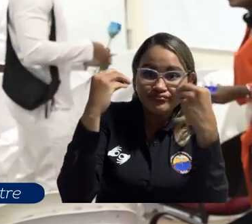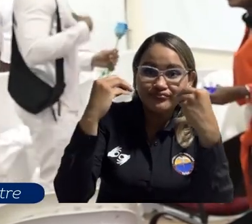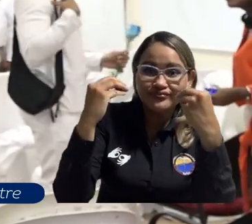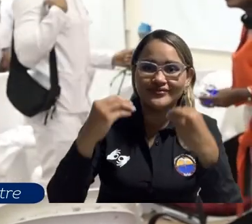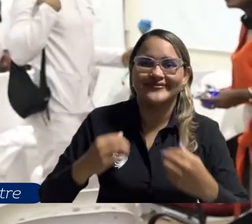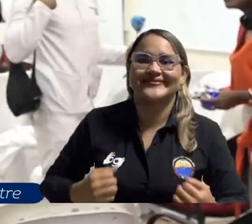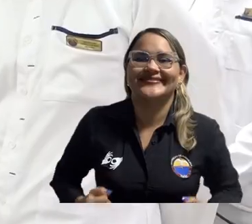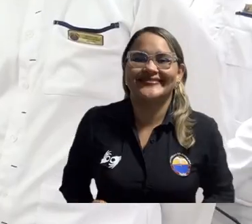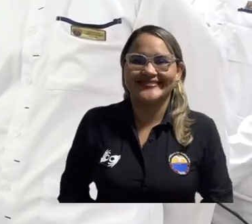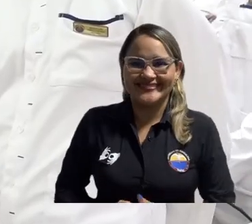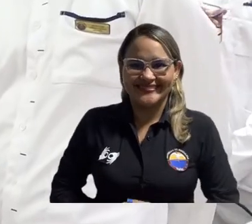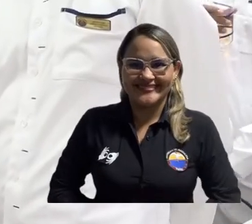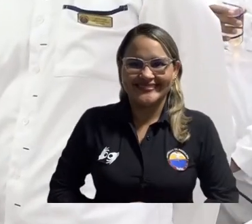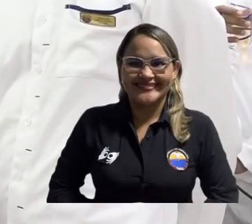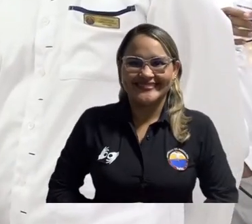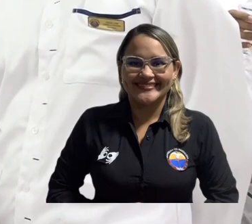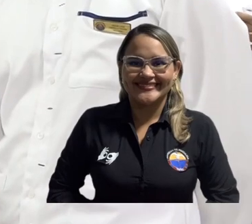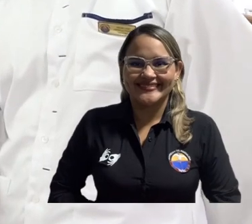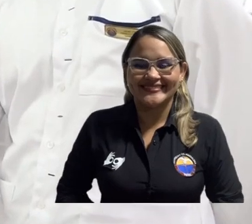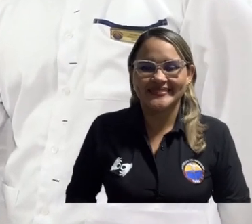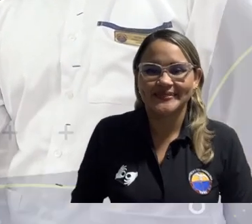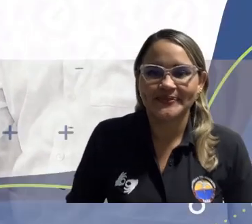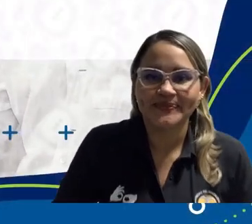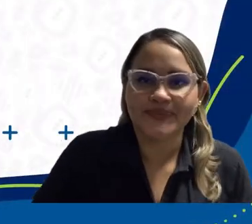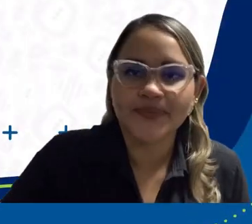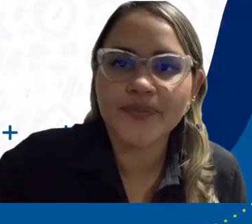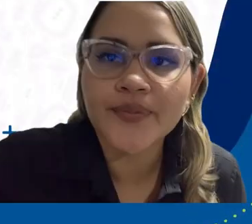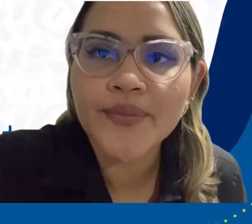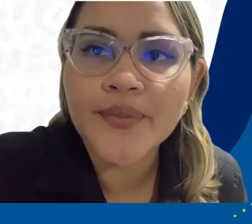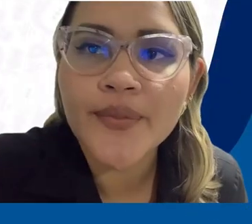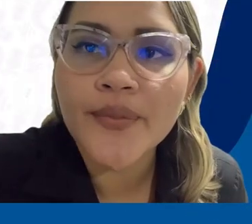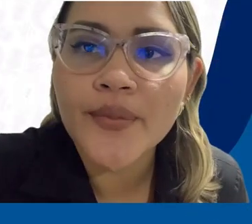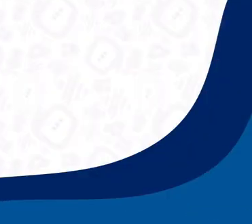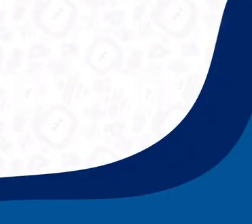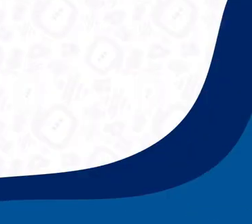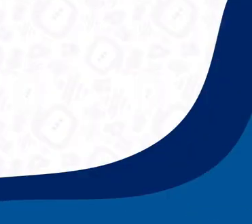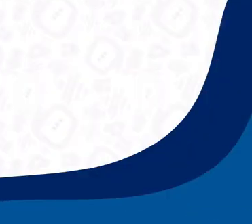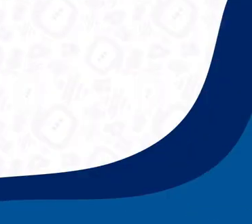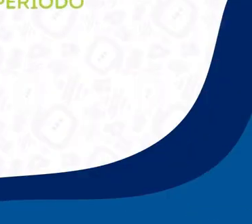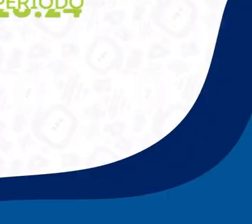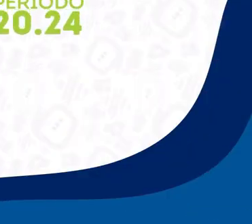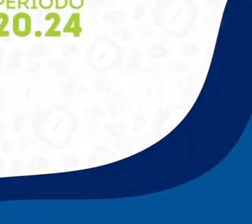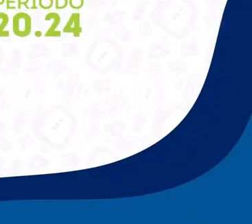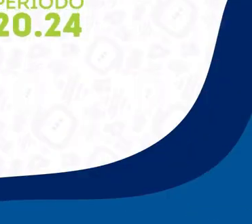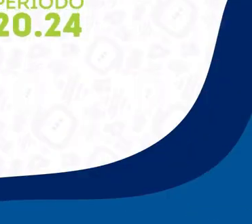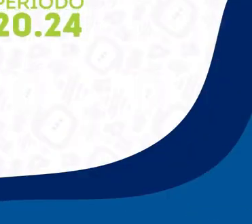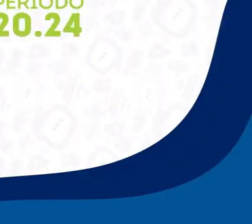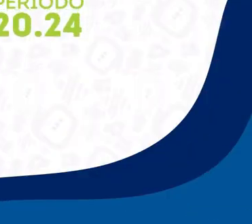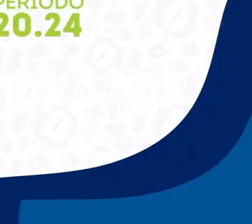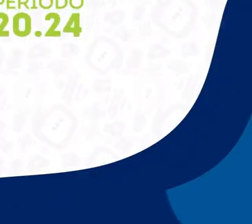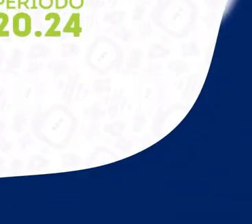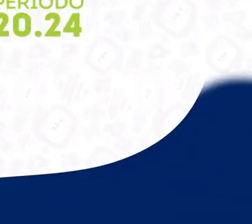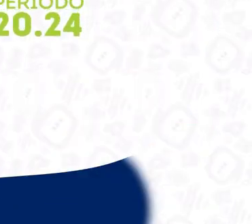siento muy feliz de todo lo que me ha enseñado. Aún más incluyente e innovadora.